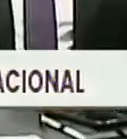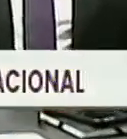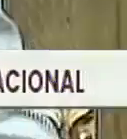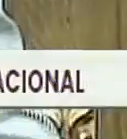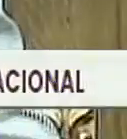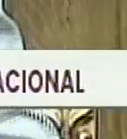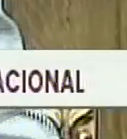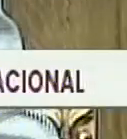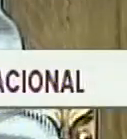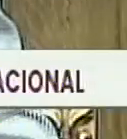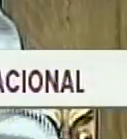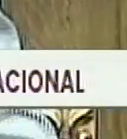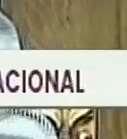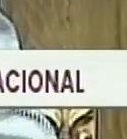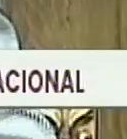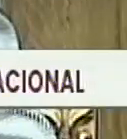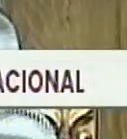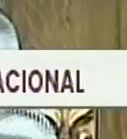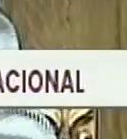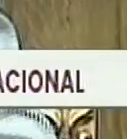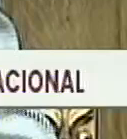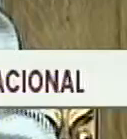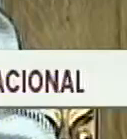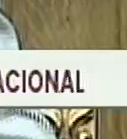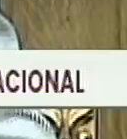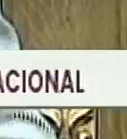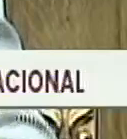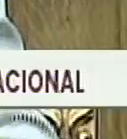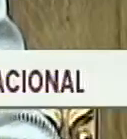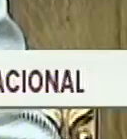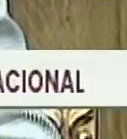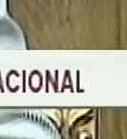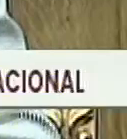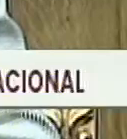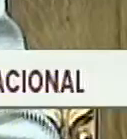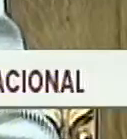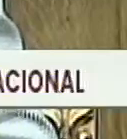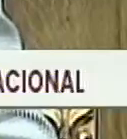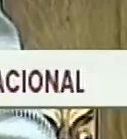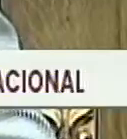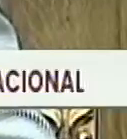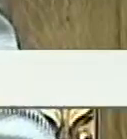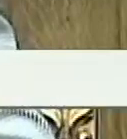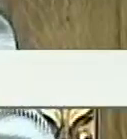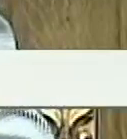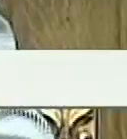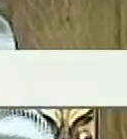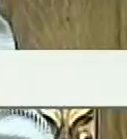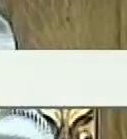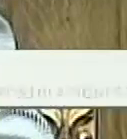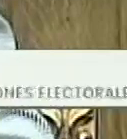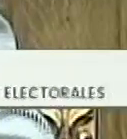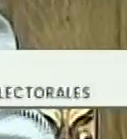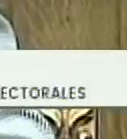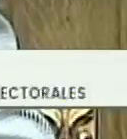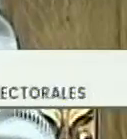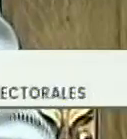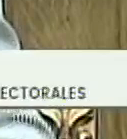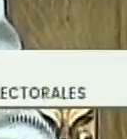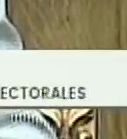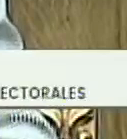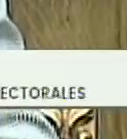ley, de 15 ciudadanas y ciudadanos que aspiran en los próximos 7 años ser rectores